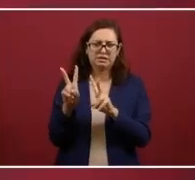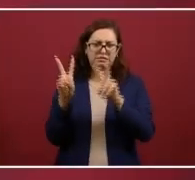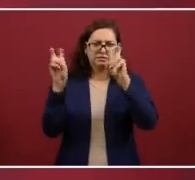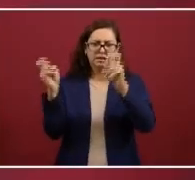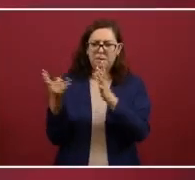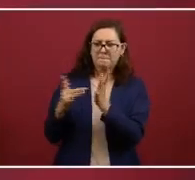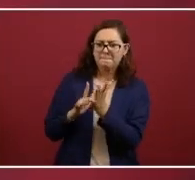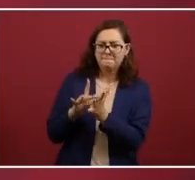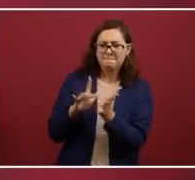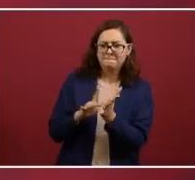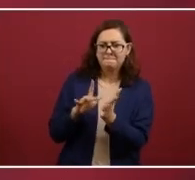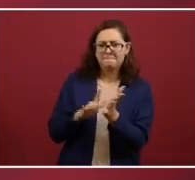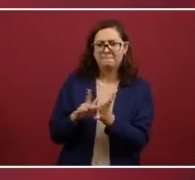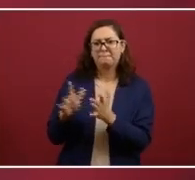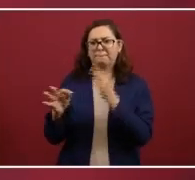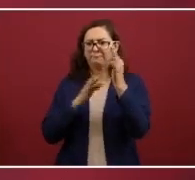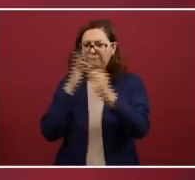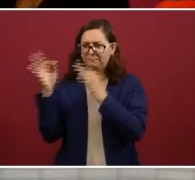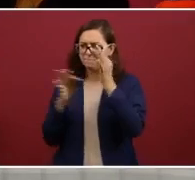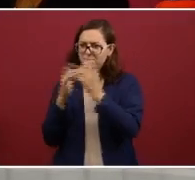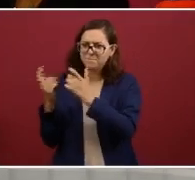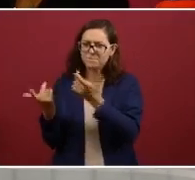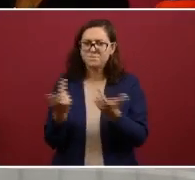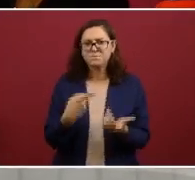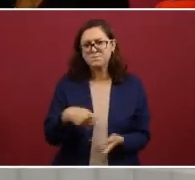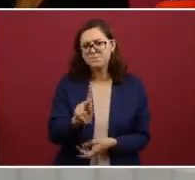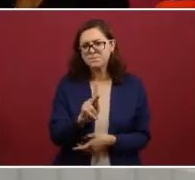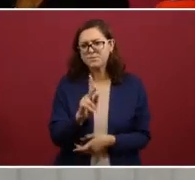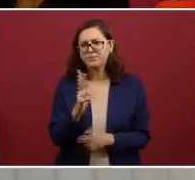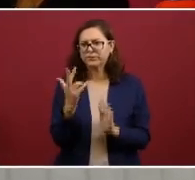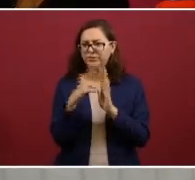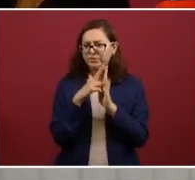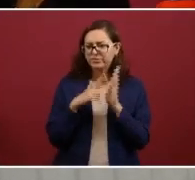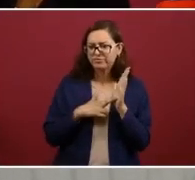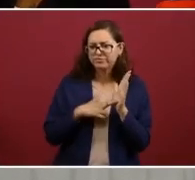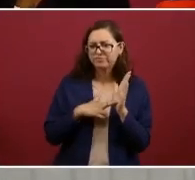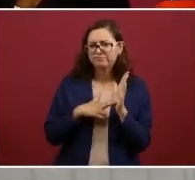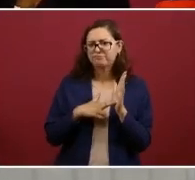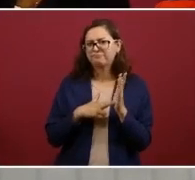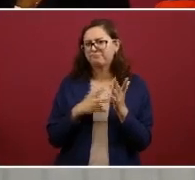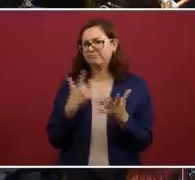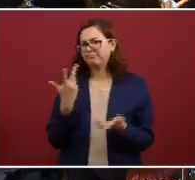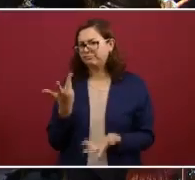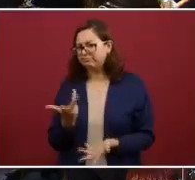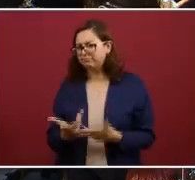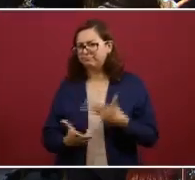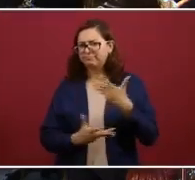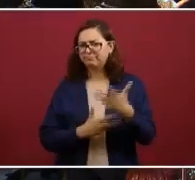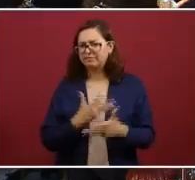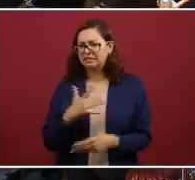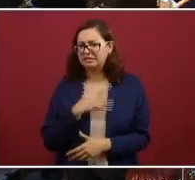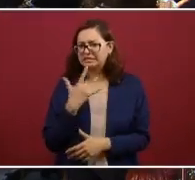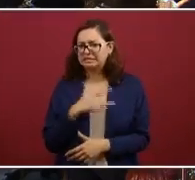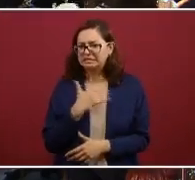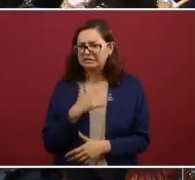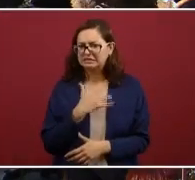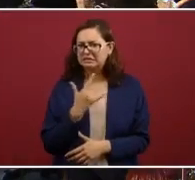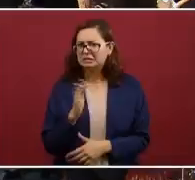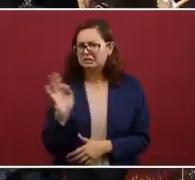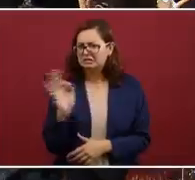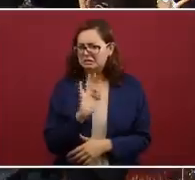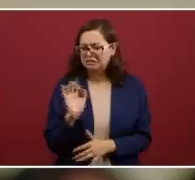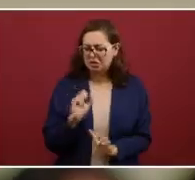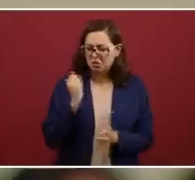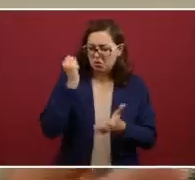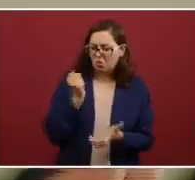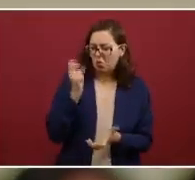de apoyo de los medios. Sin embargo, señor presidente, las reglas todavía dejan ahí un lugar a cierta discrecionalidad, sobre todo en